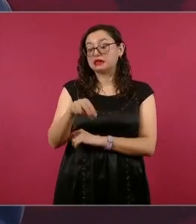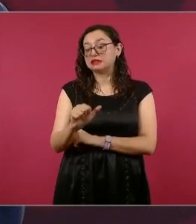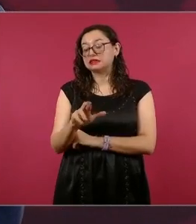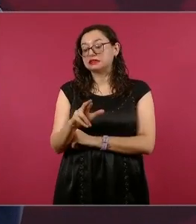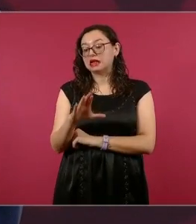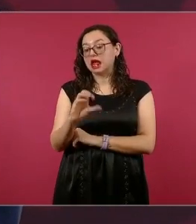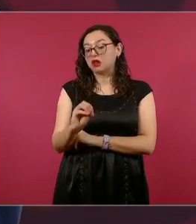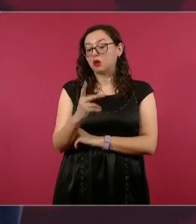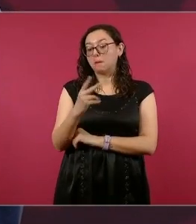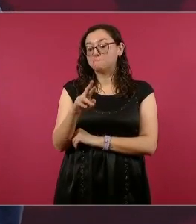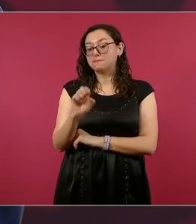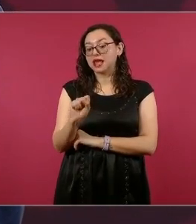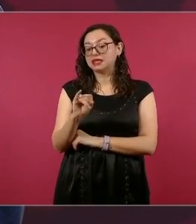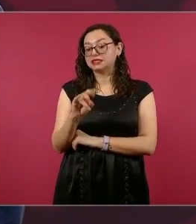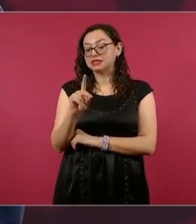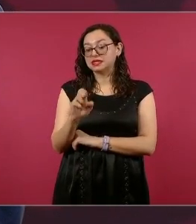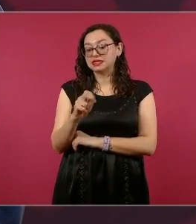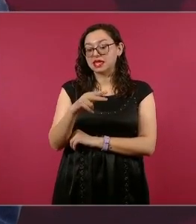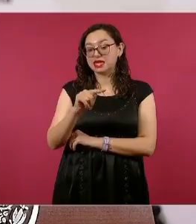narcopresidente,